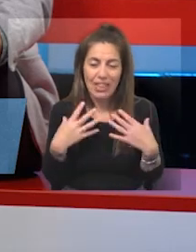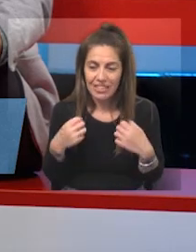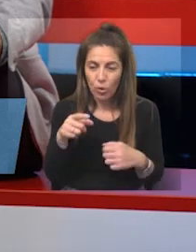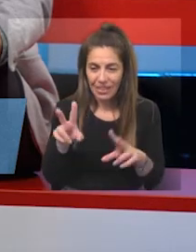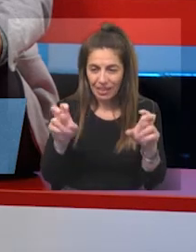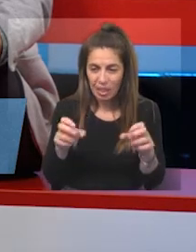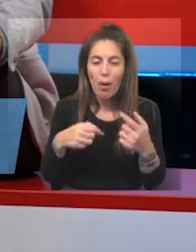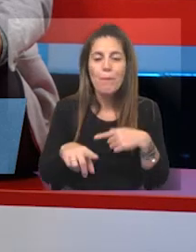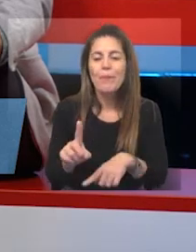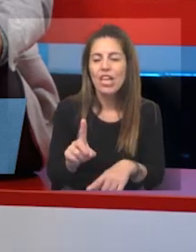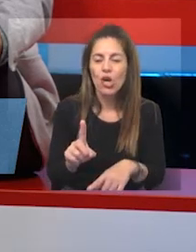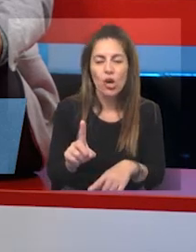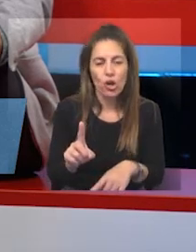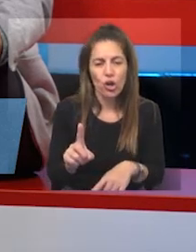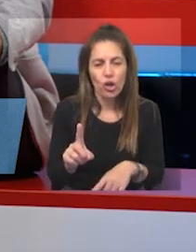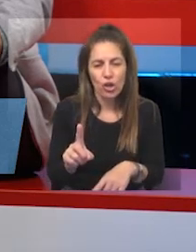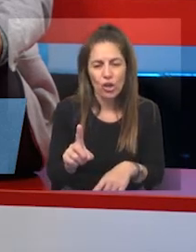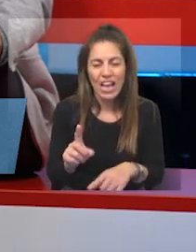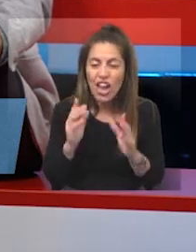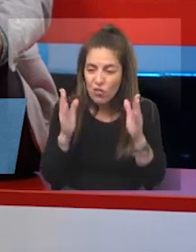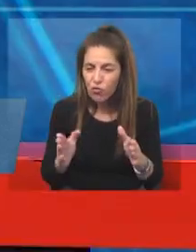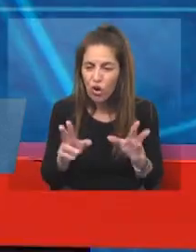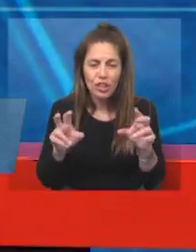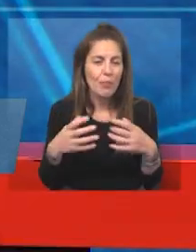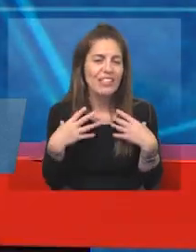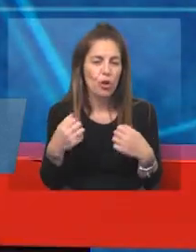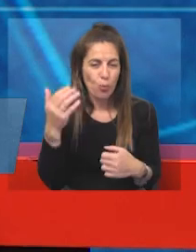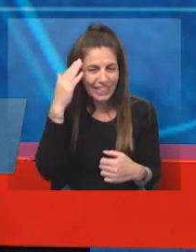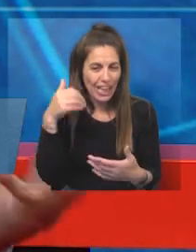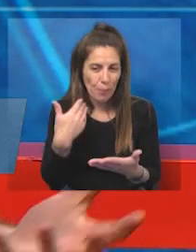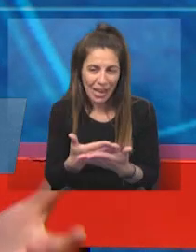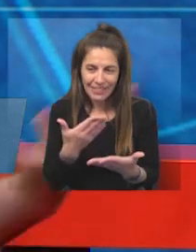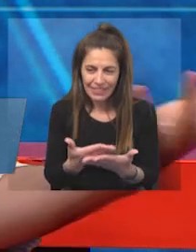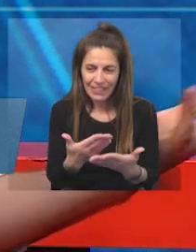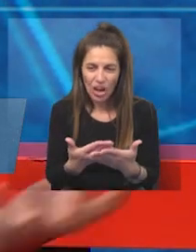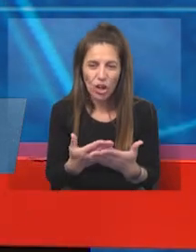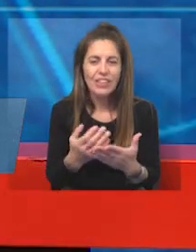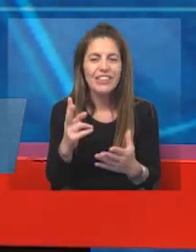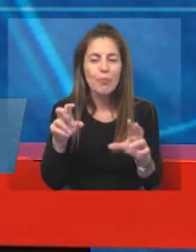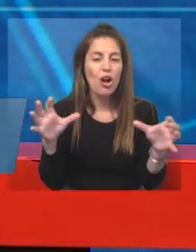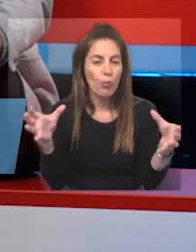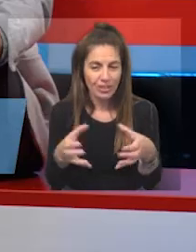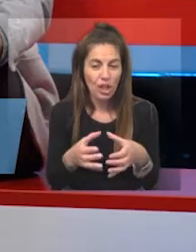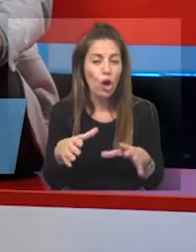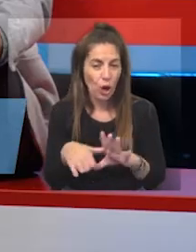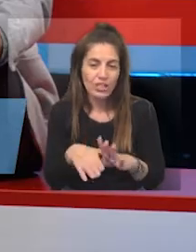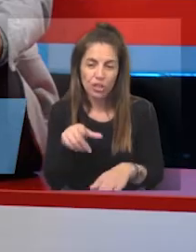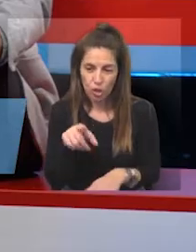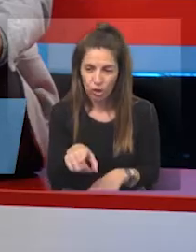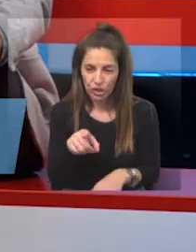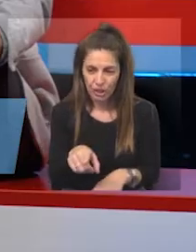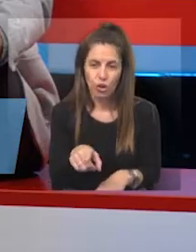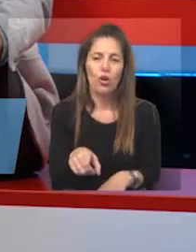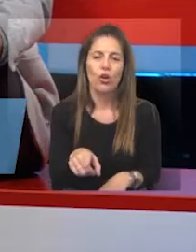tema pero me parece que el el foco en materia de Salud Mental hay que plantearlo desde el punto de vista comunitario y ahí coincido contigo no